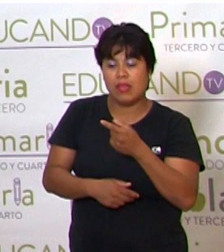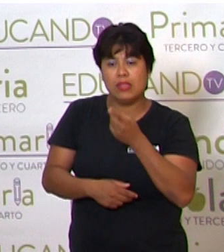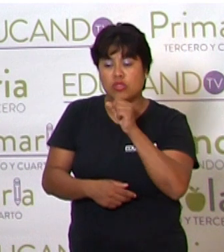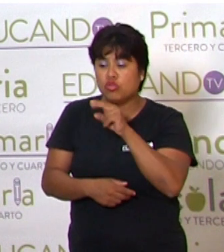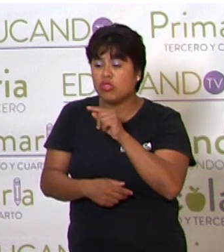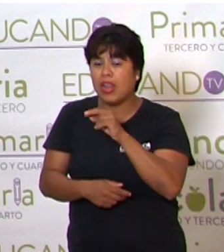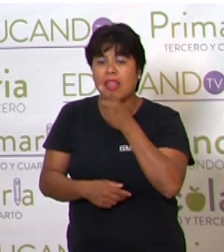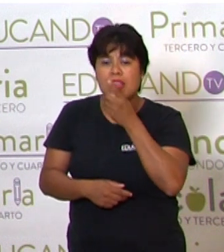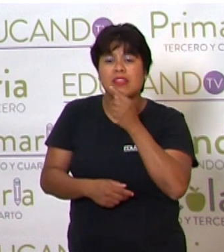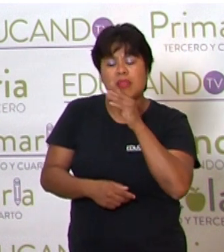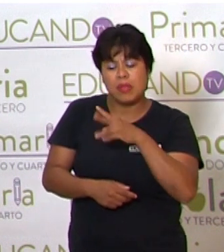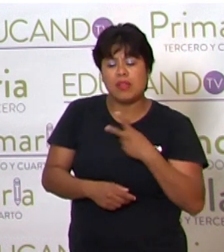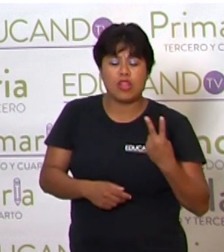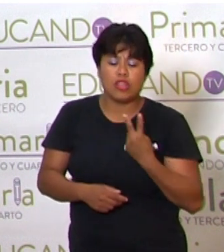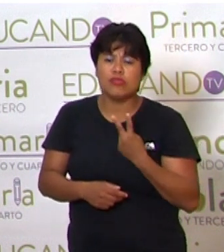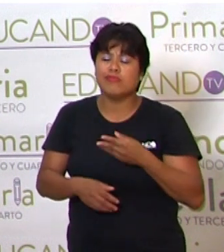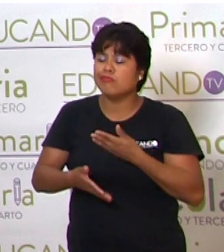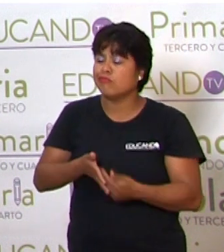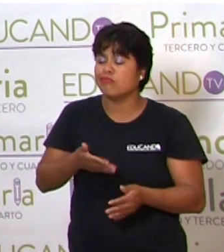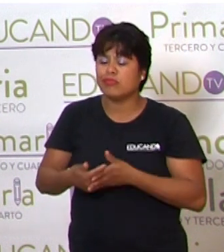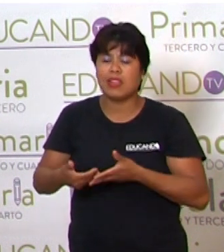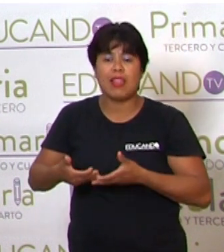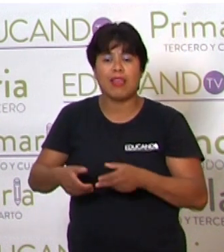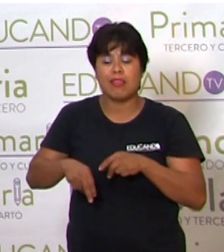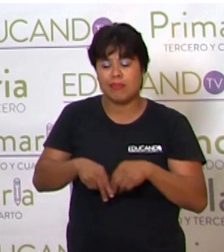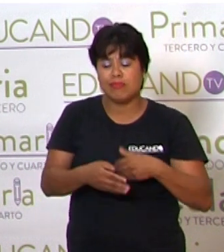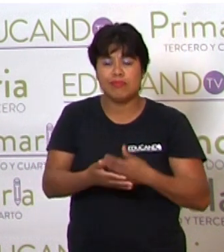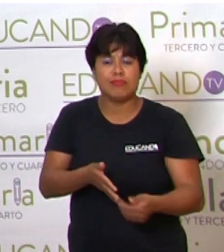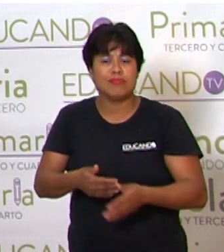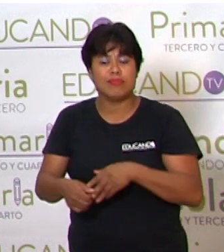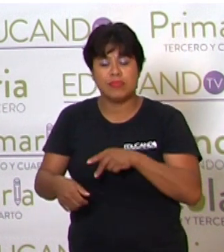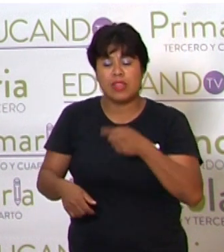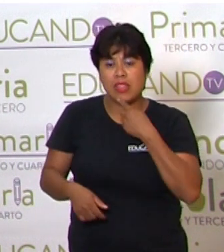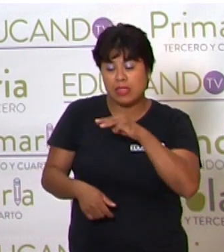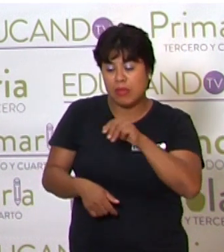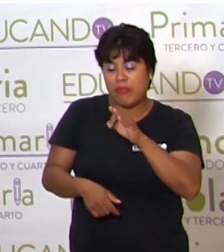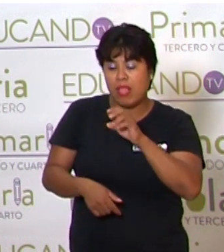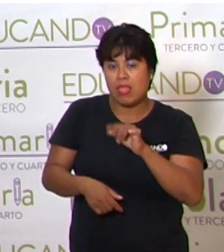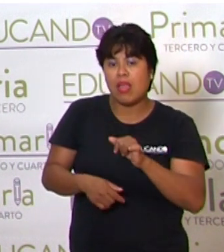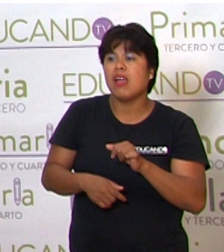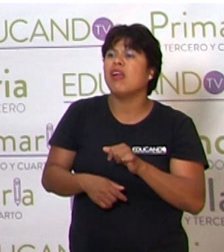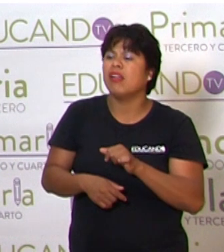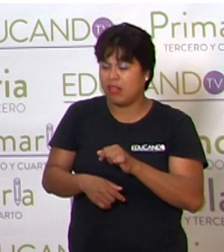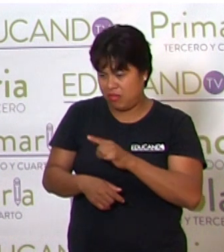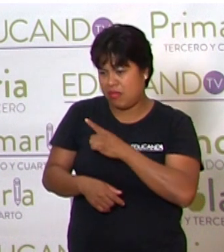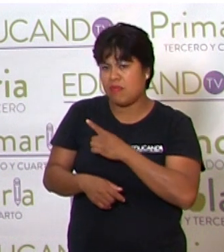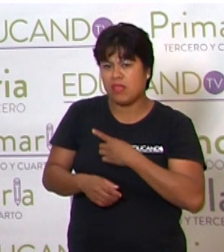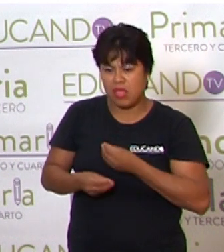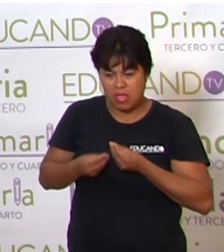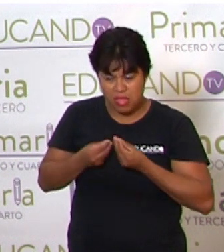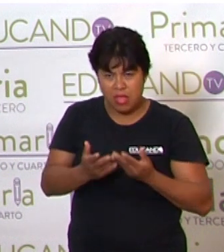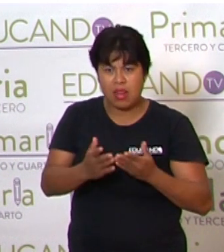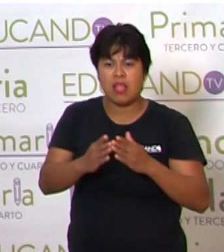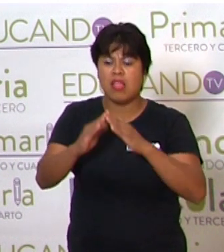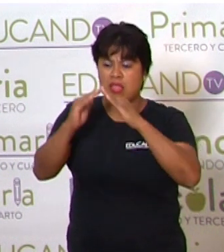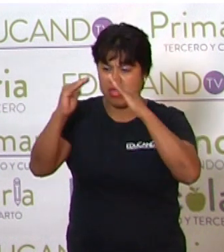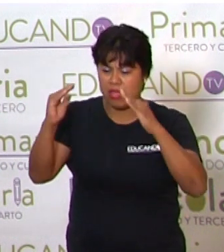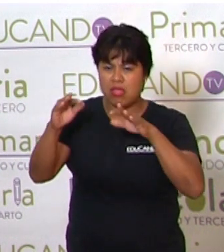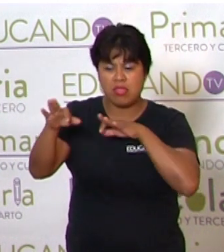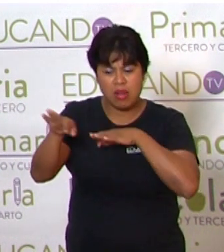a mí también. Las dos van caminando a la calle. Y entonces Mafalda dice, habría que dar techo,